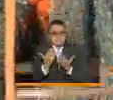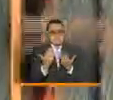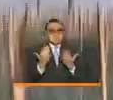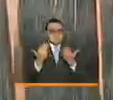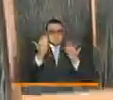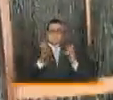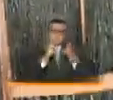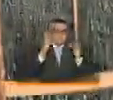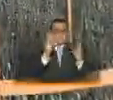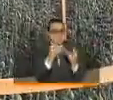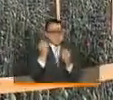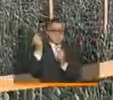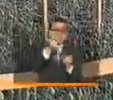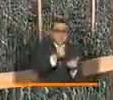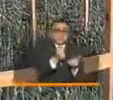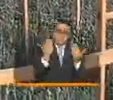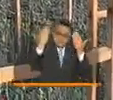núcleo familiar.